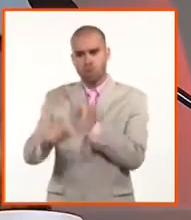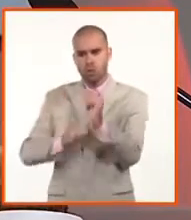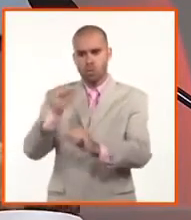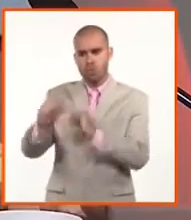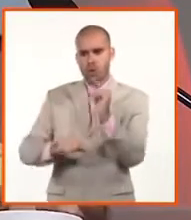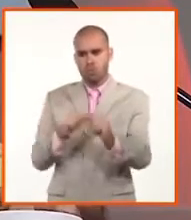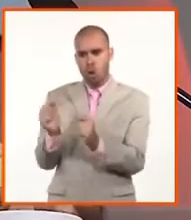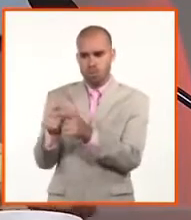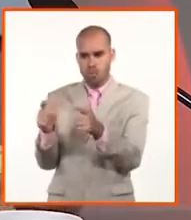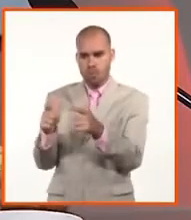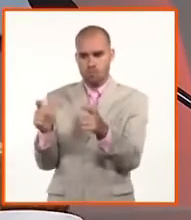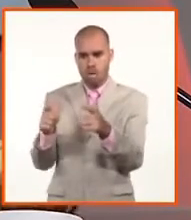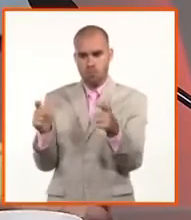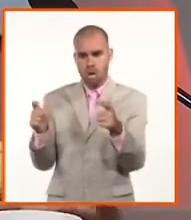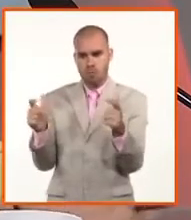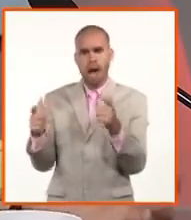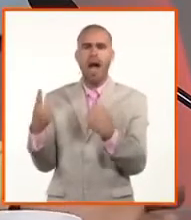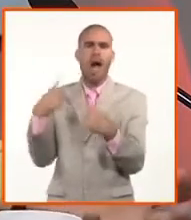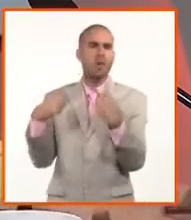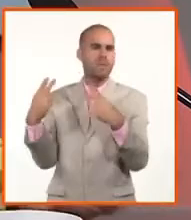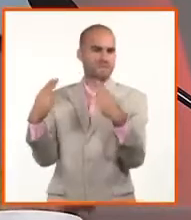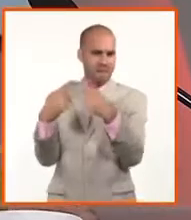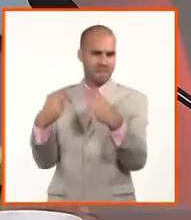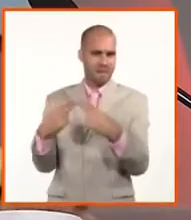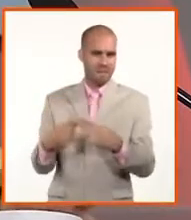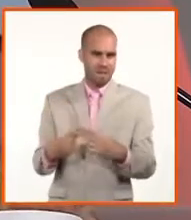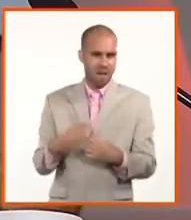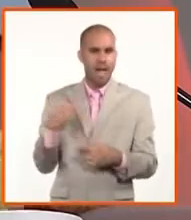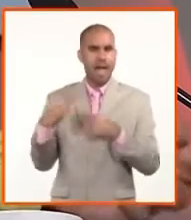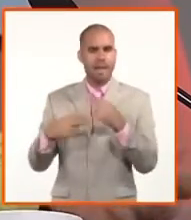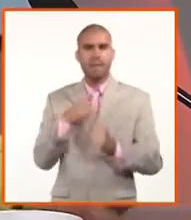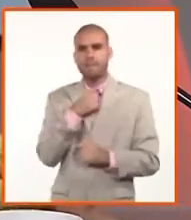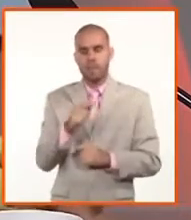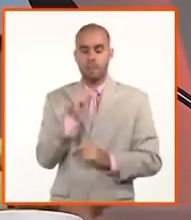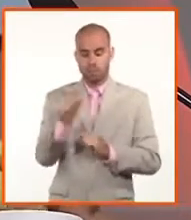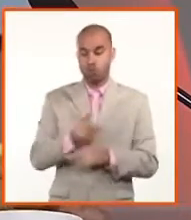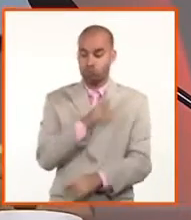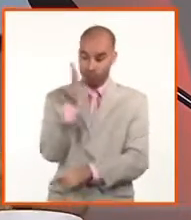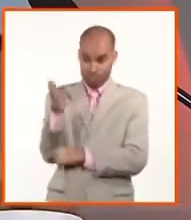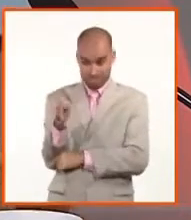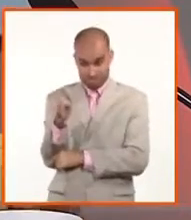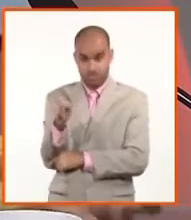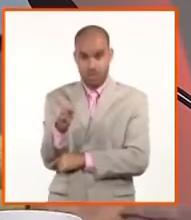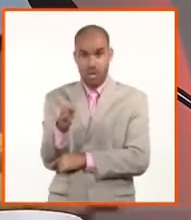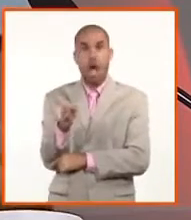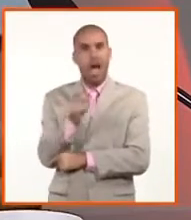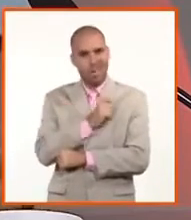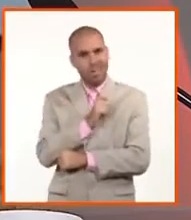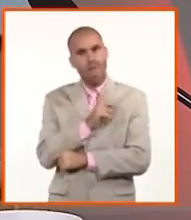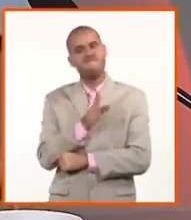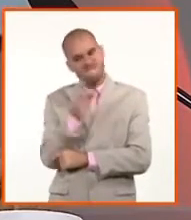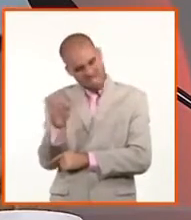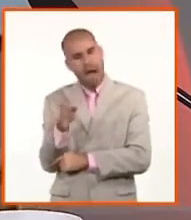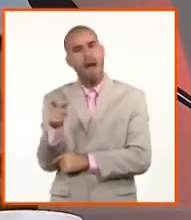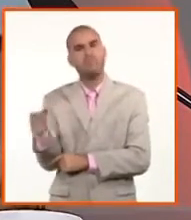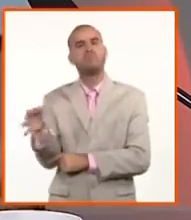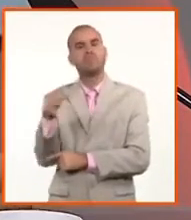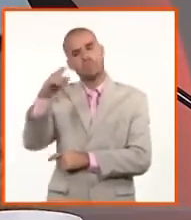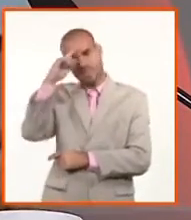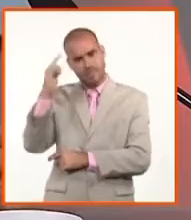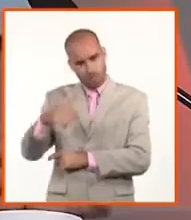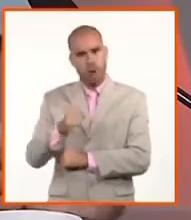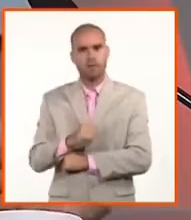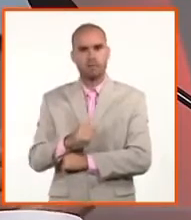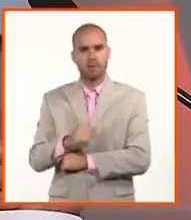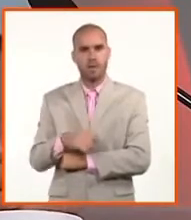con una red de eventos que siempre cuando llega alguien a Pinar, intentamos que llegue ahí a San Juan, intentamos que tenga ese